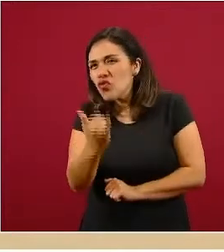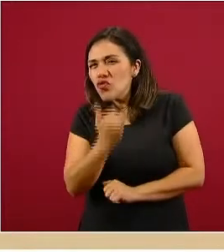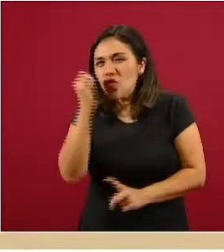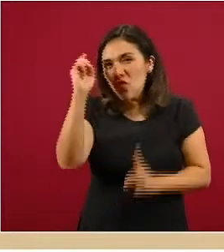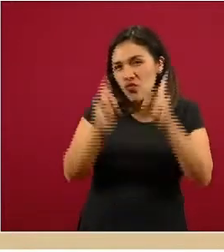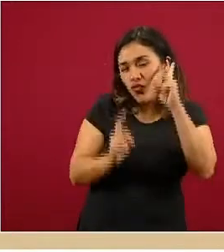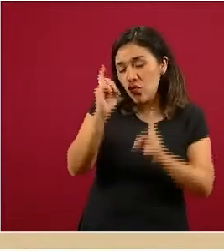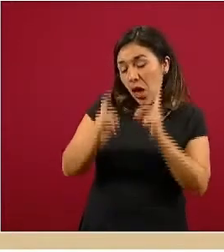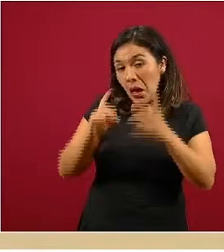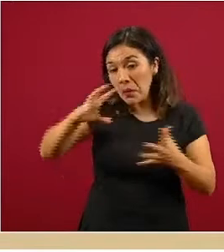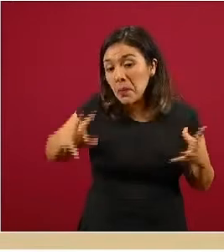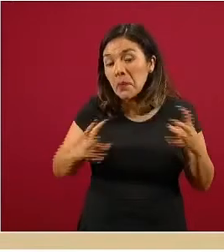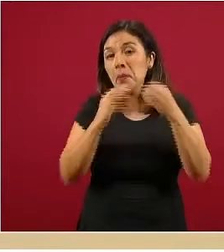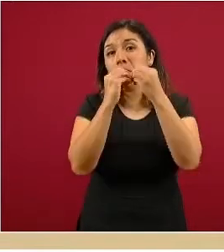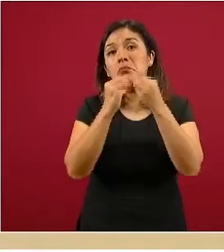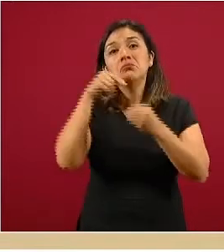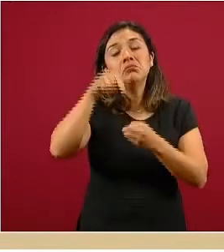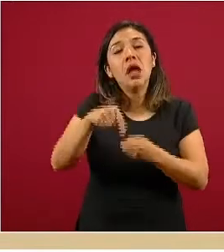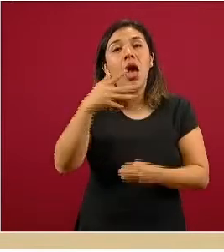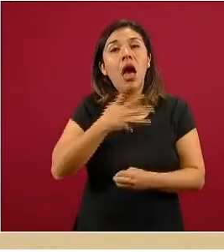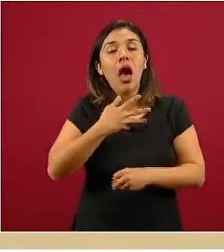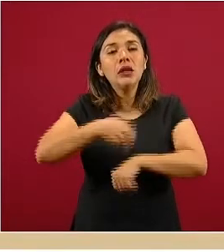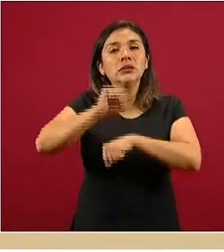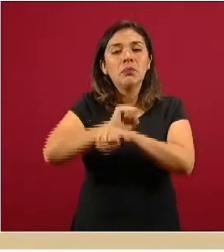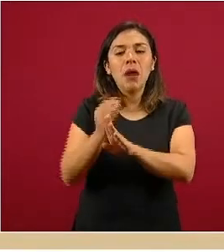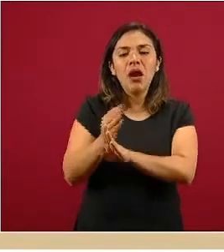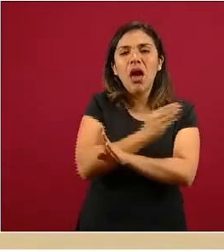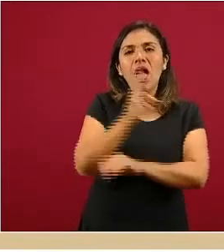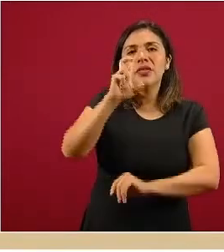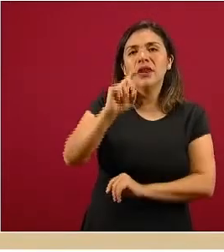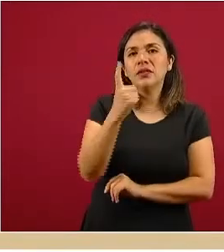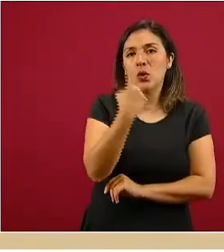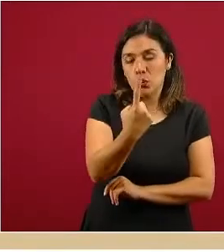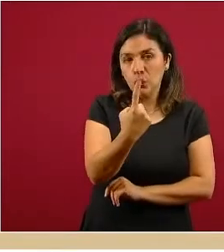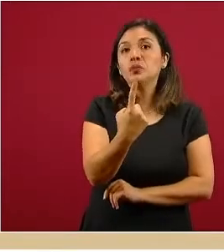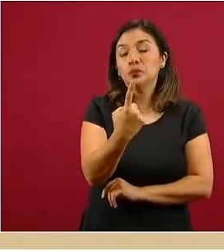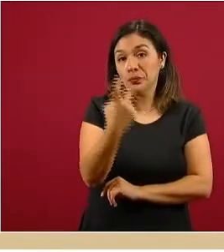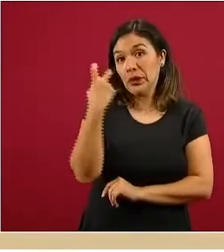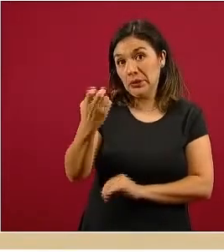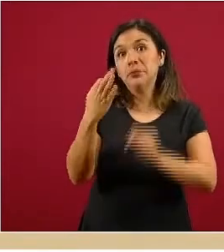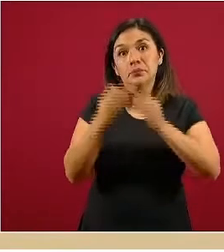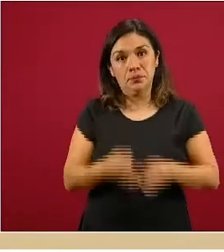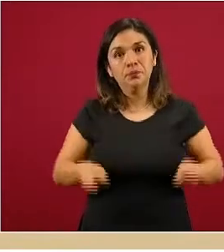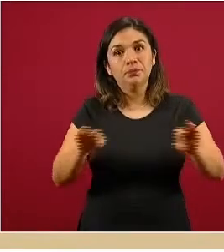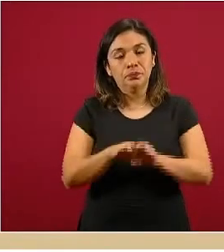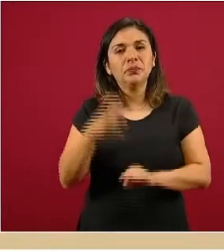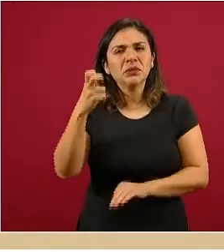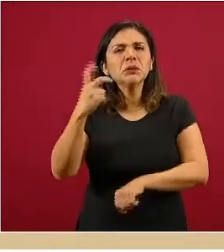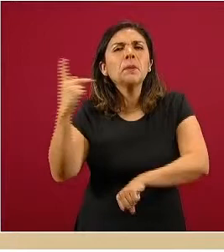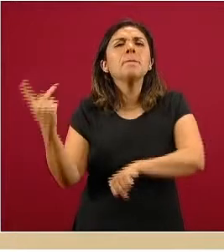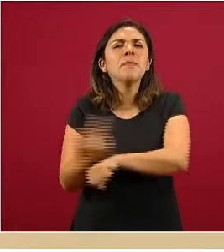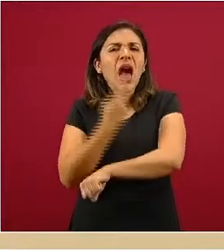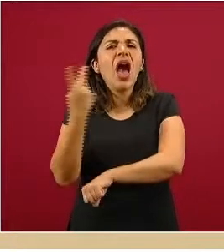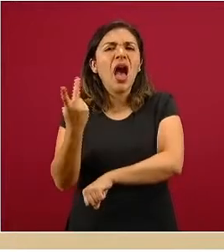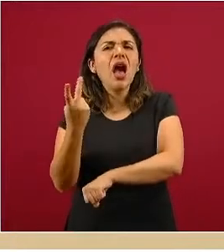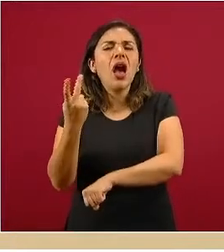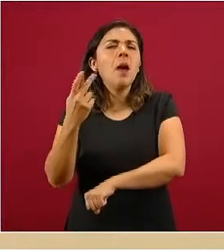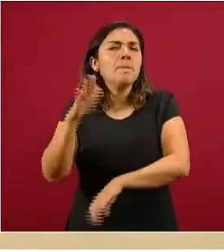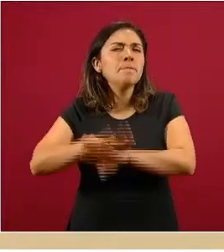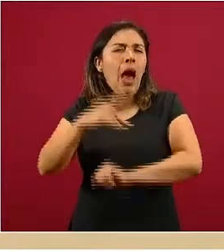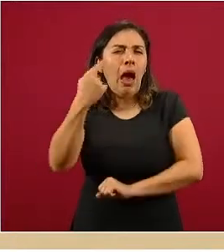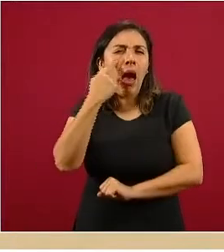1.425.207 personas a las que se les ha estudiado, básicamente 1,5 millones de personas. Actualmente